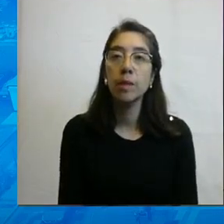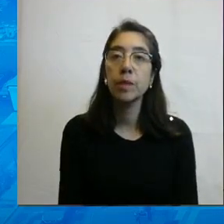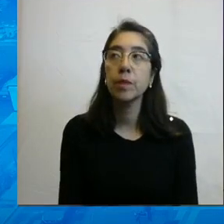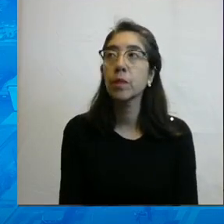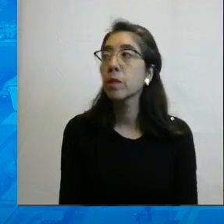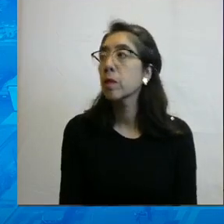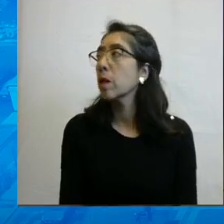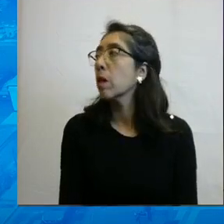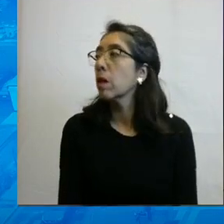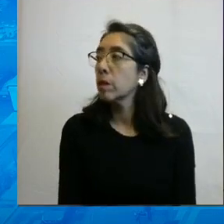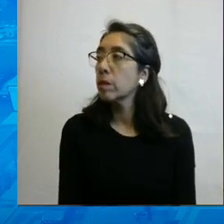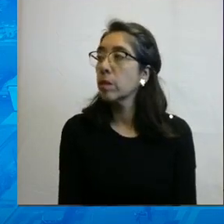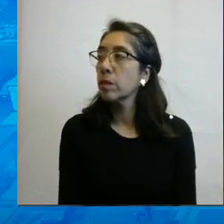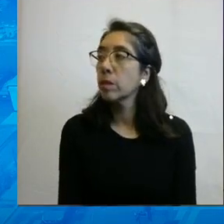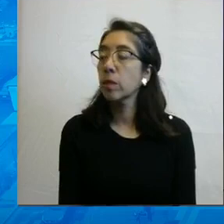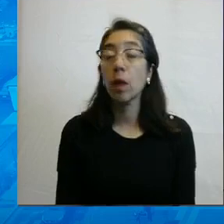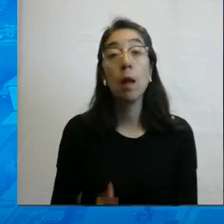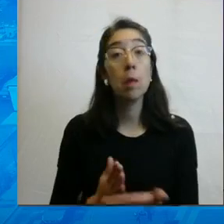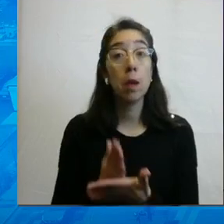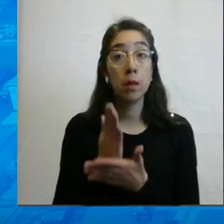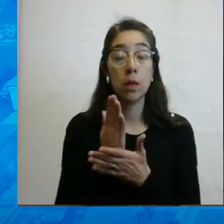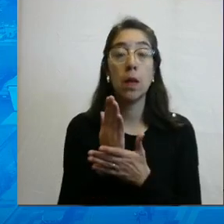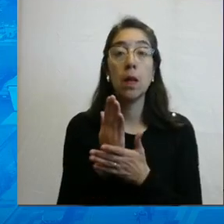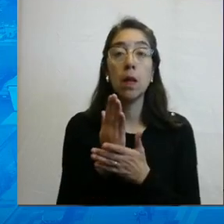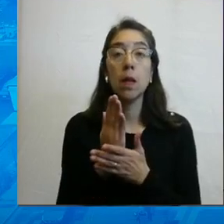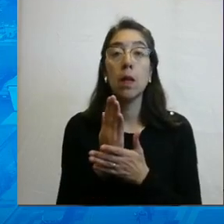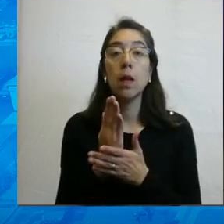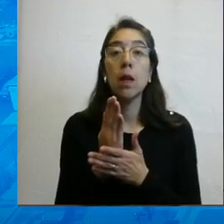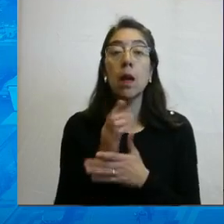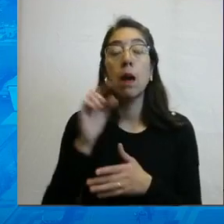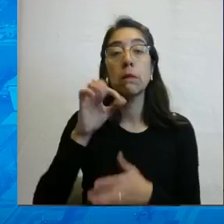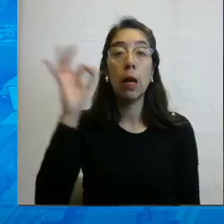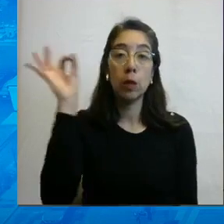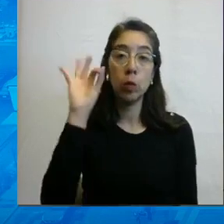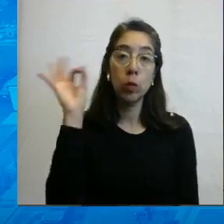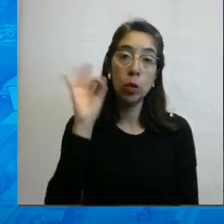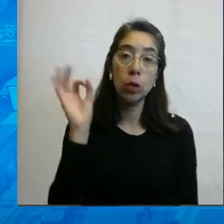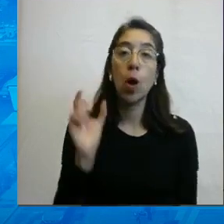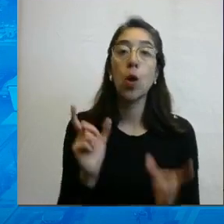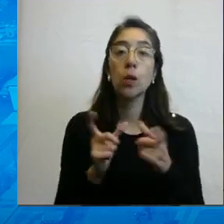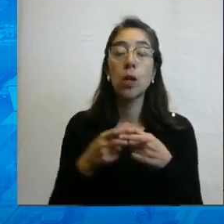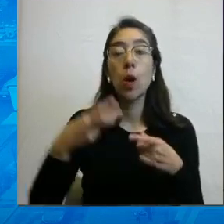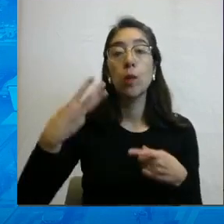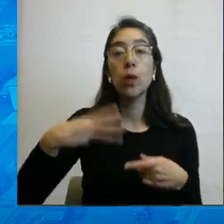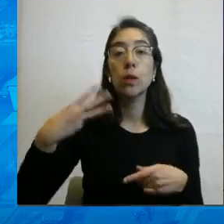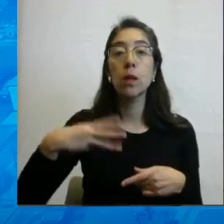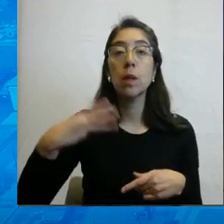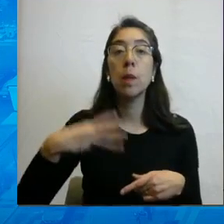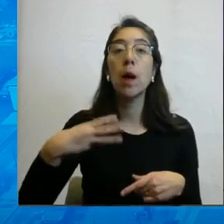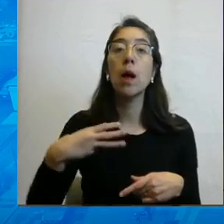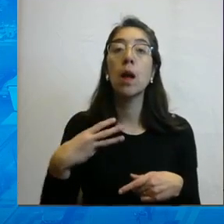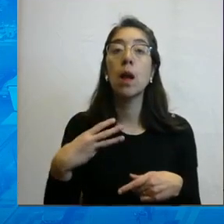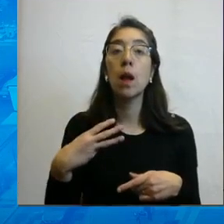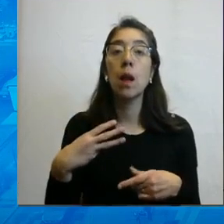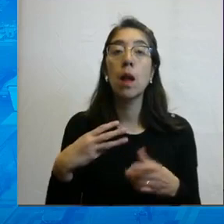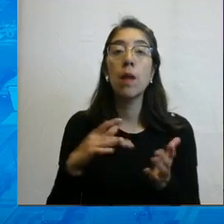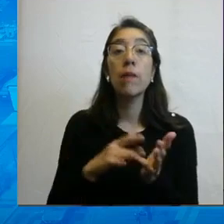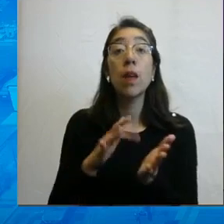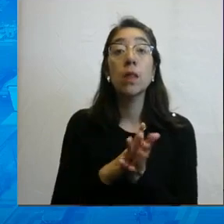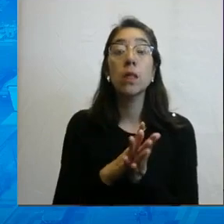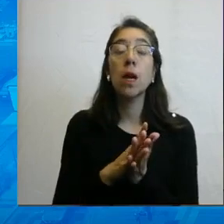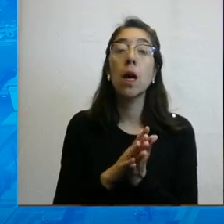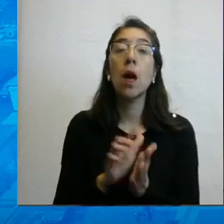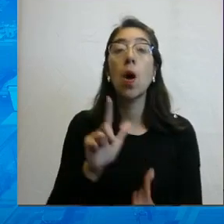Damos inicio a la presente sesión de Consejo Municipal, sesión ordinaria, correspondiente al martes